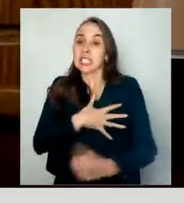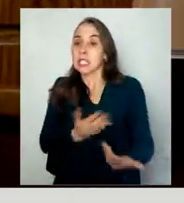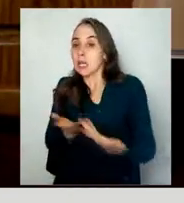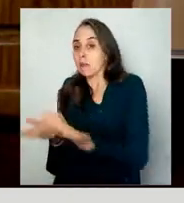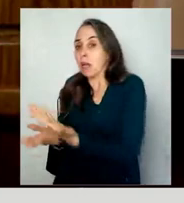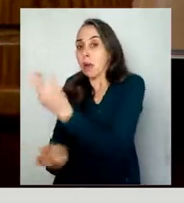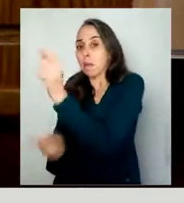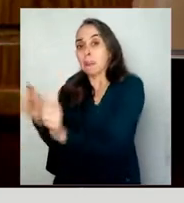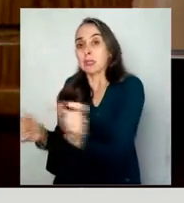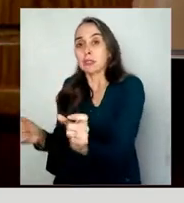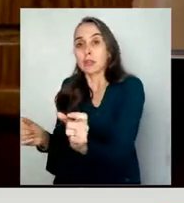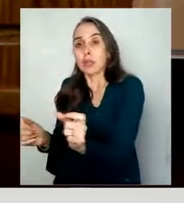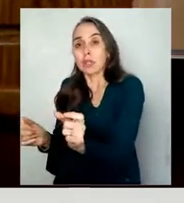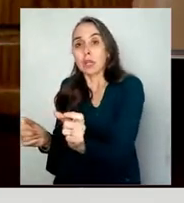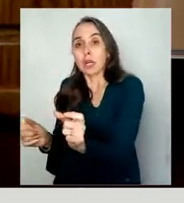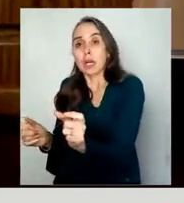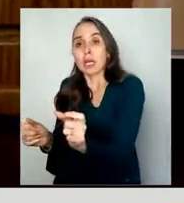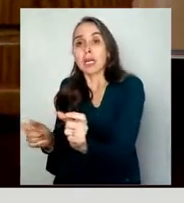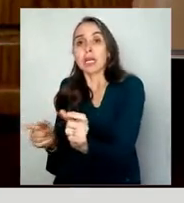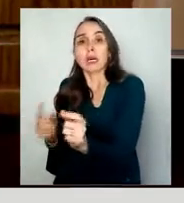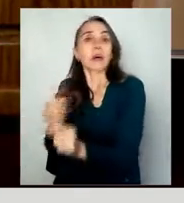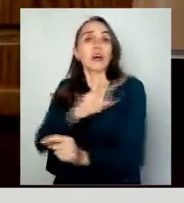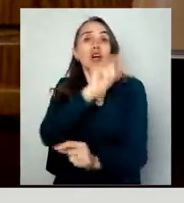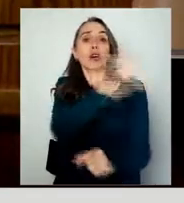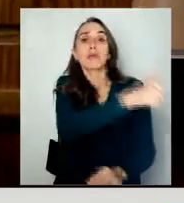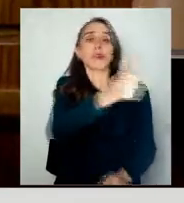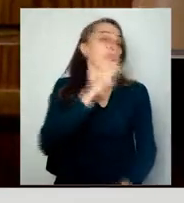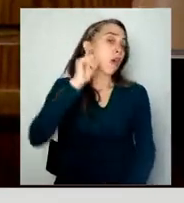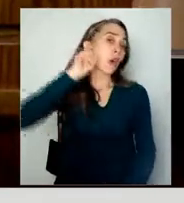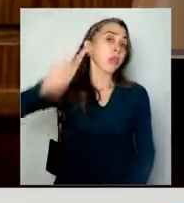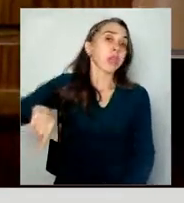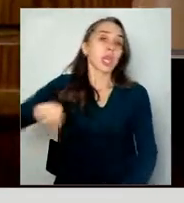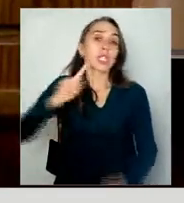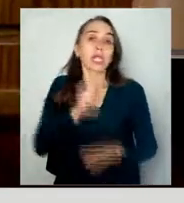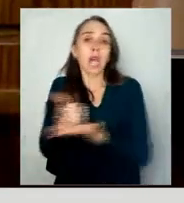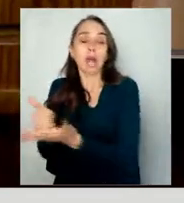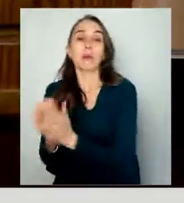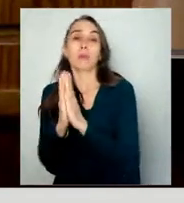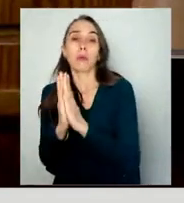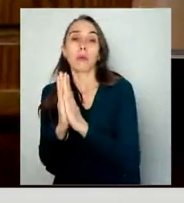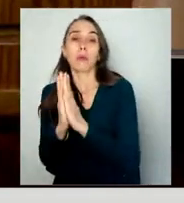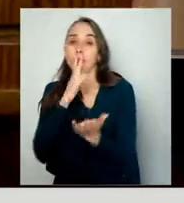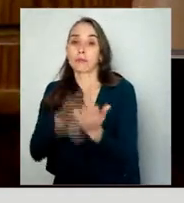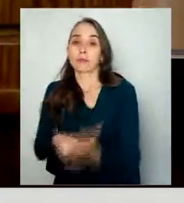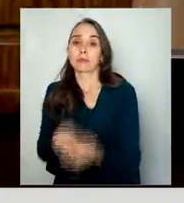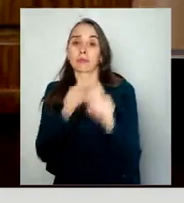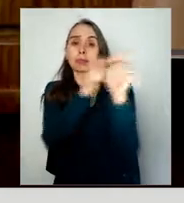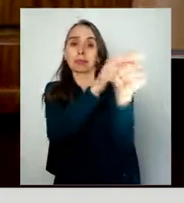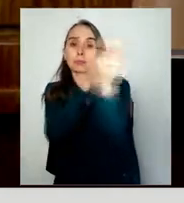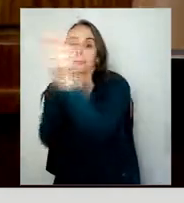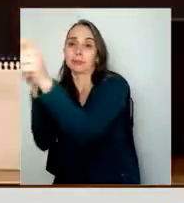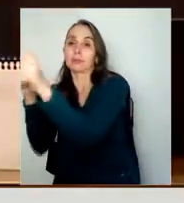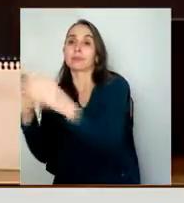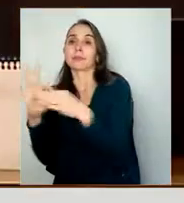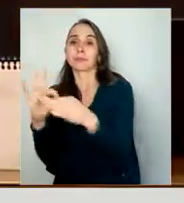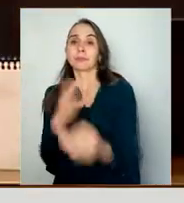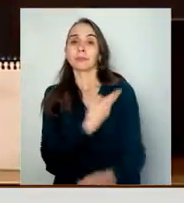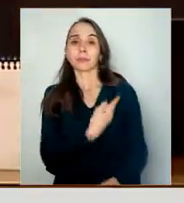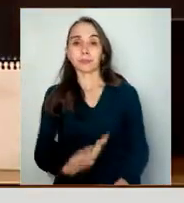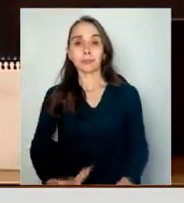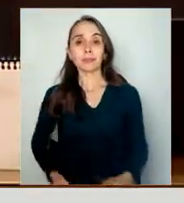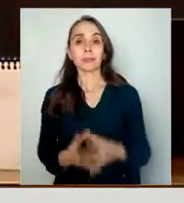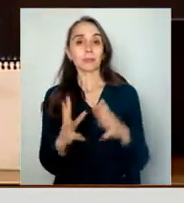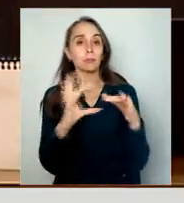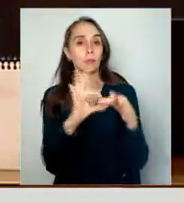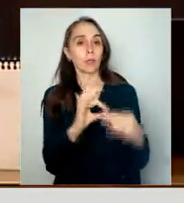no tiene quien la escuche así que por favor los oficios pertinentes Gracias presidente Muchas gracias diputado porque